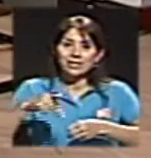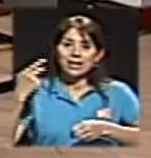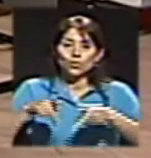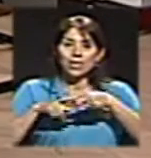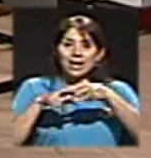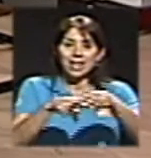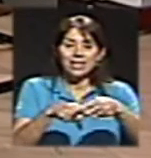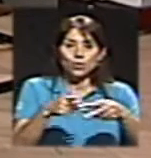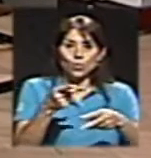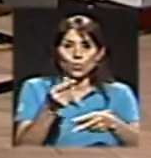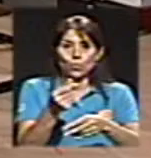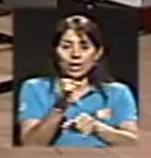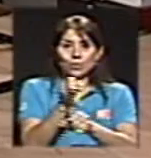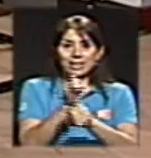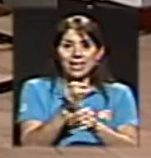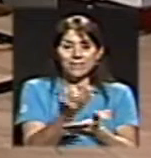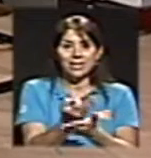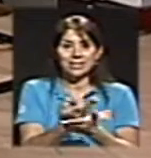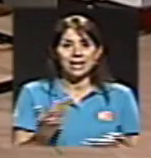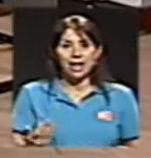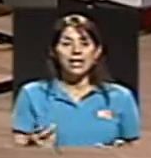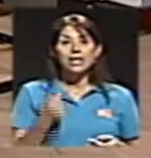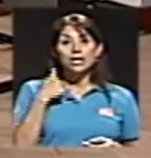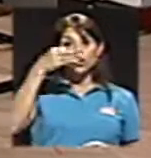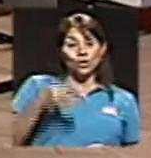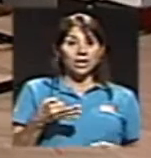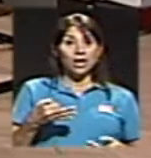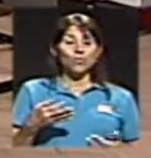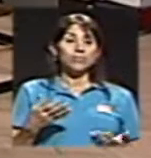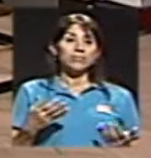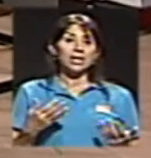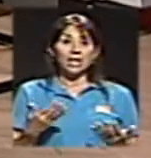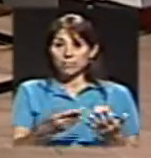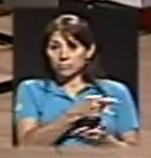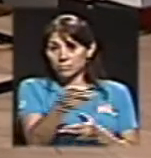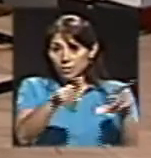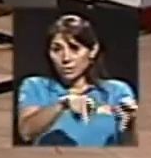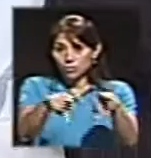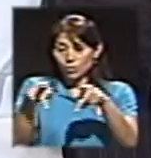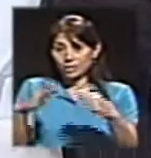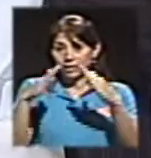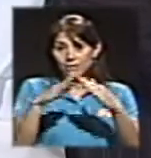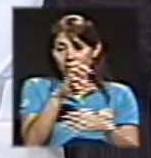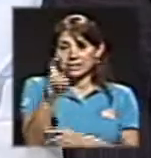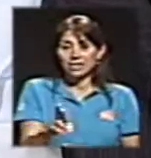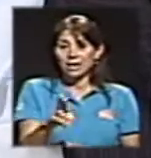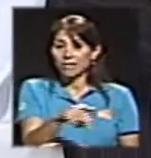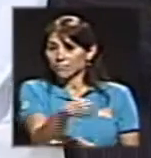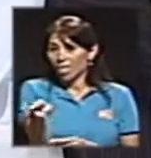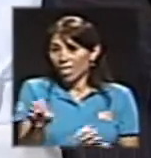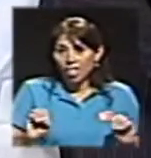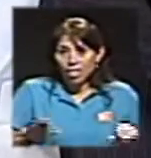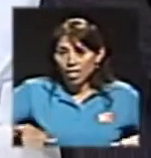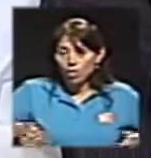financiera. Y en ninguna medida significa eso. Y yo creo que nadie estaría de acuerdo, los habitantes que ven este país, estarían de acuerdo en que